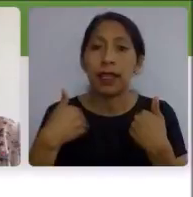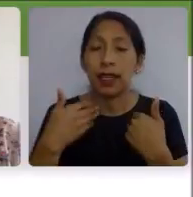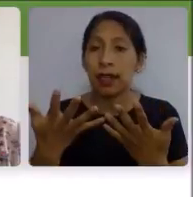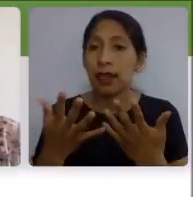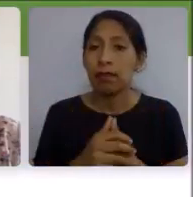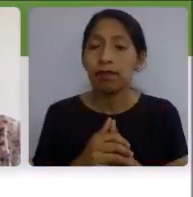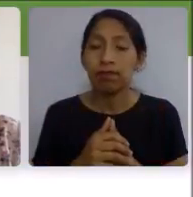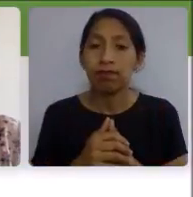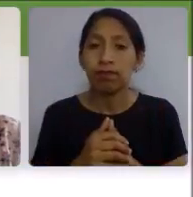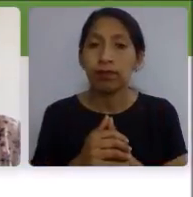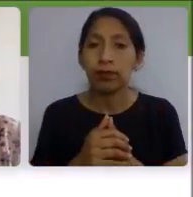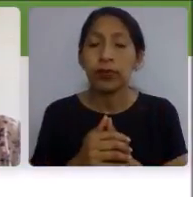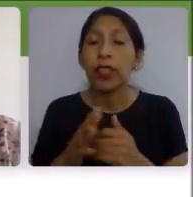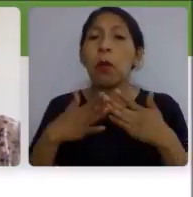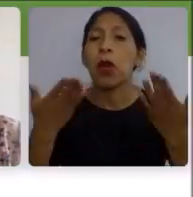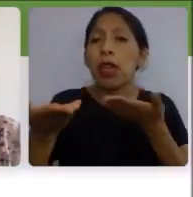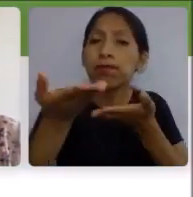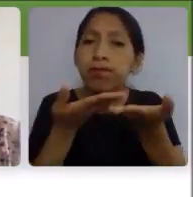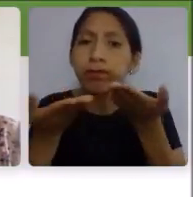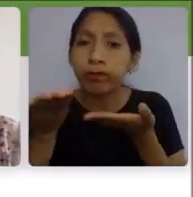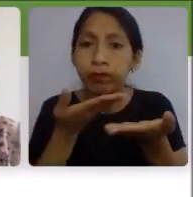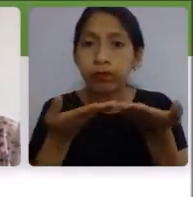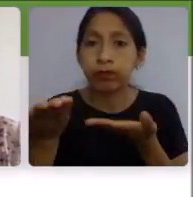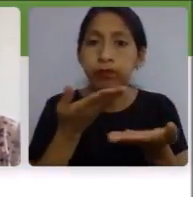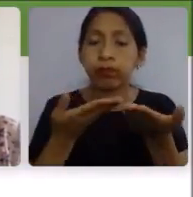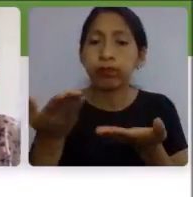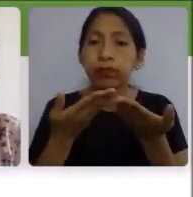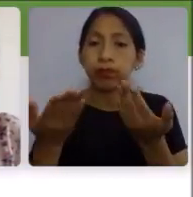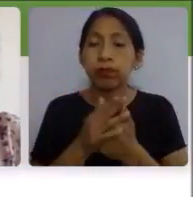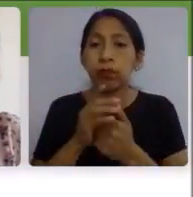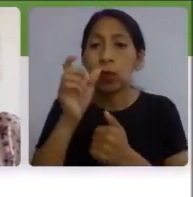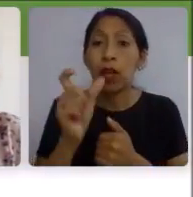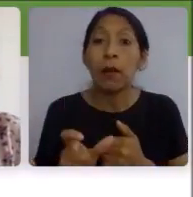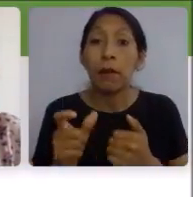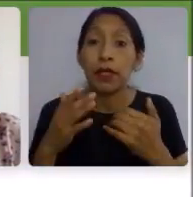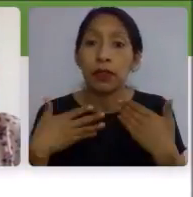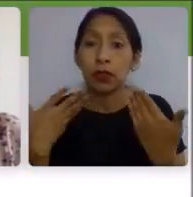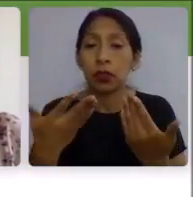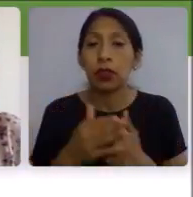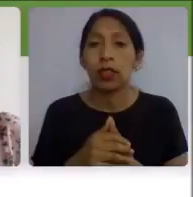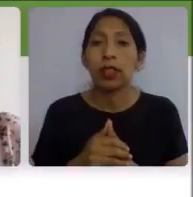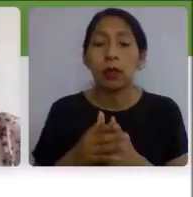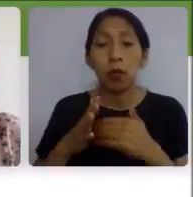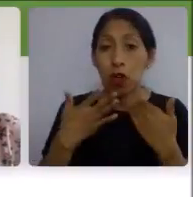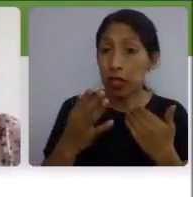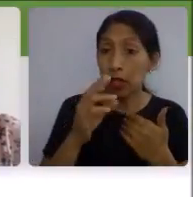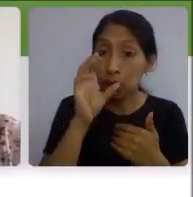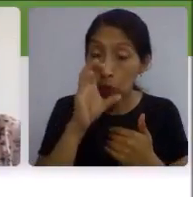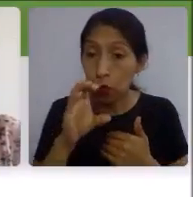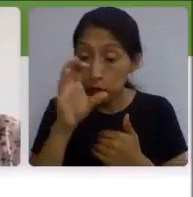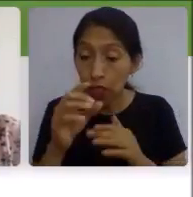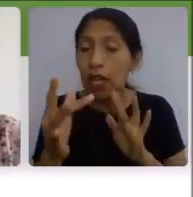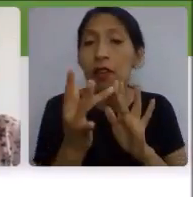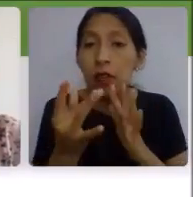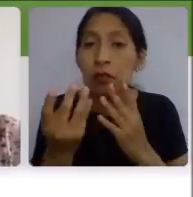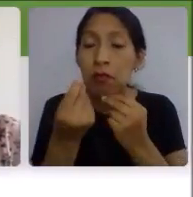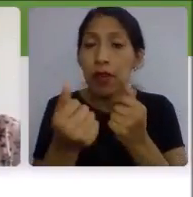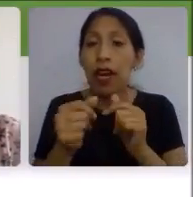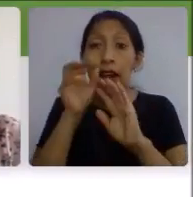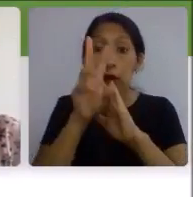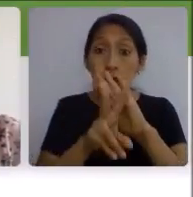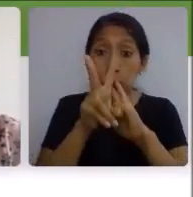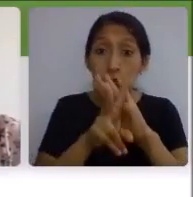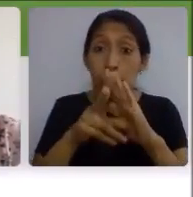bastante, que pueda interactuar con la persona que esté yendo a buscar tu página directamente. Que los videos que